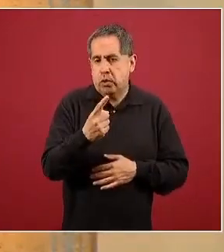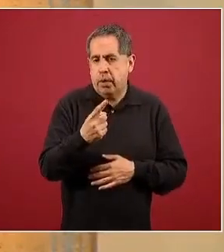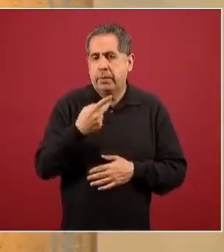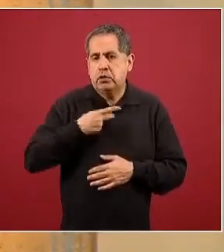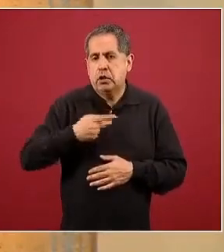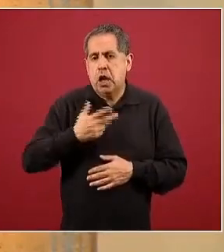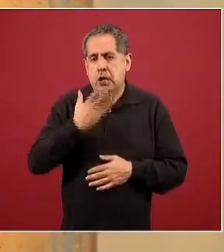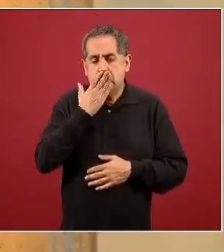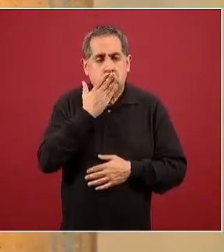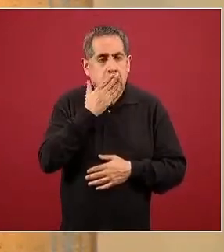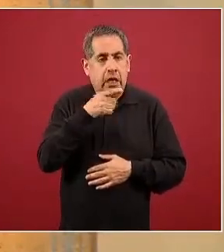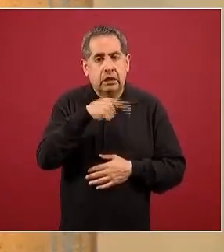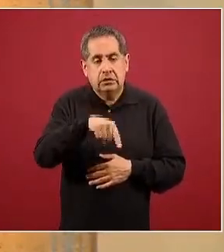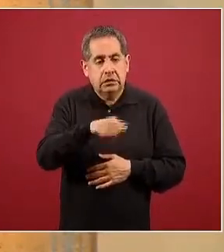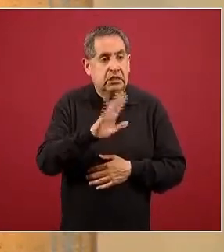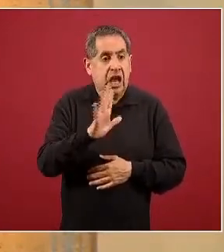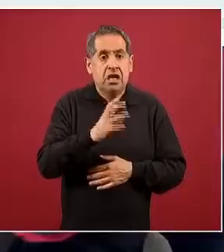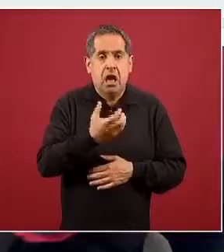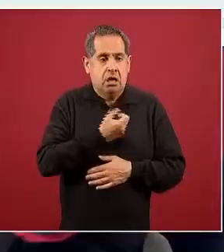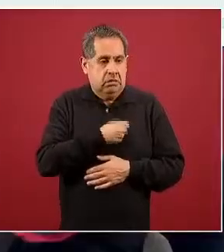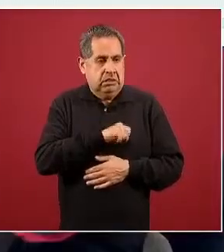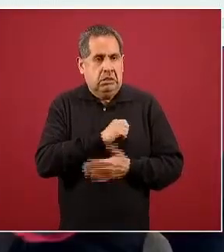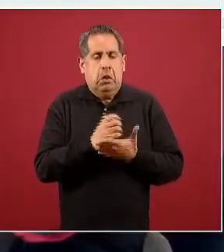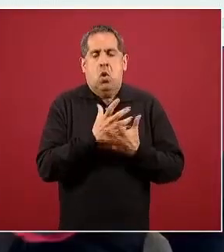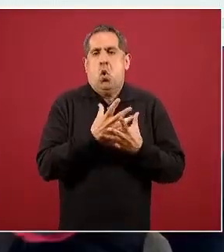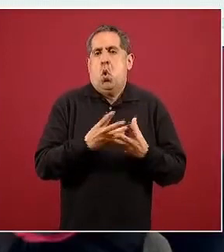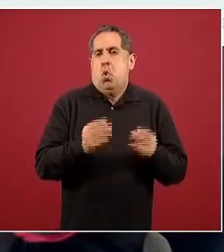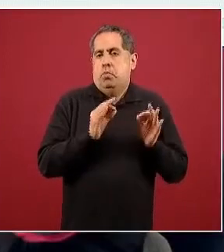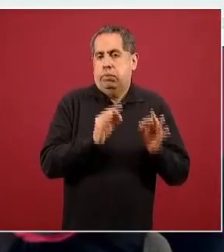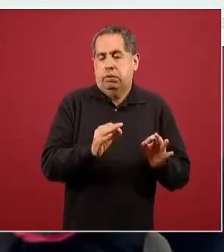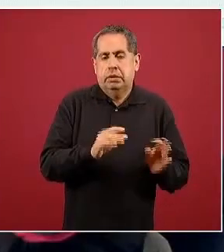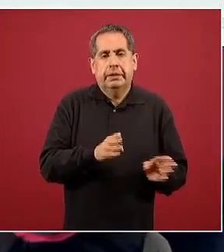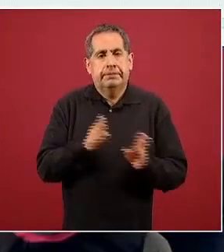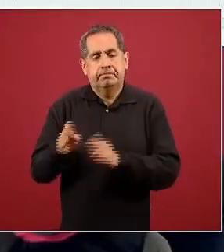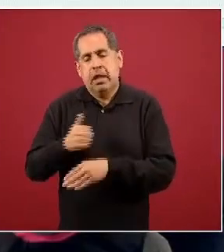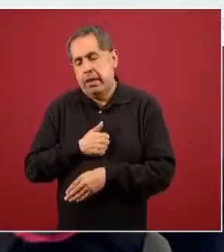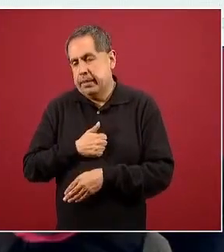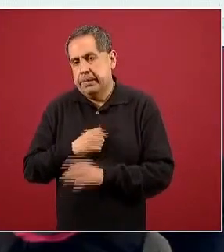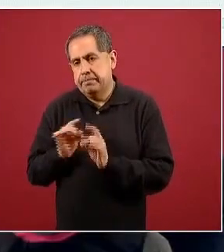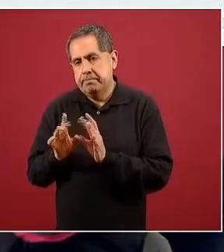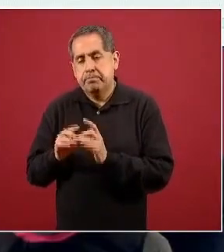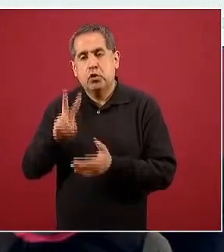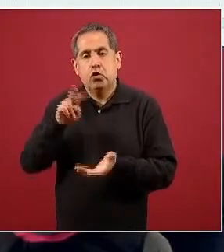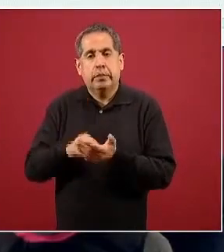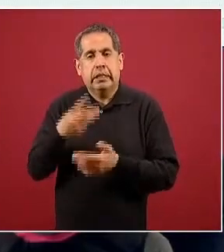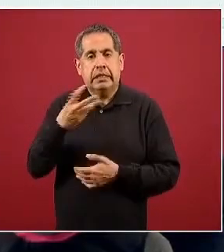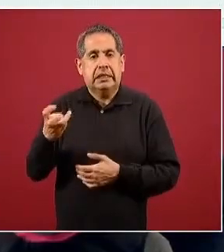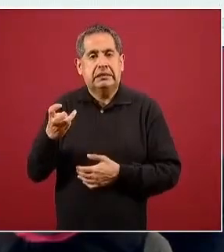13.421 sonorenses se han recuperado de esta enfermedad y lamentablemente han perdido la vida